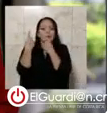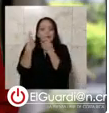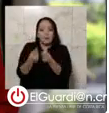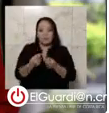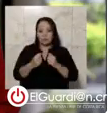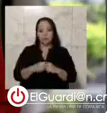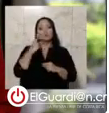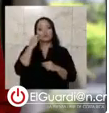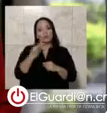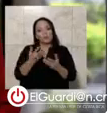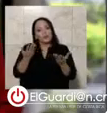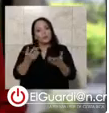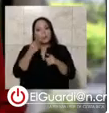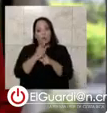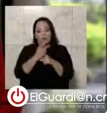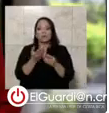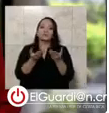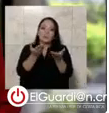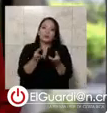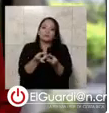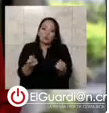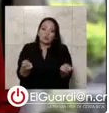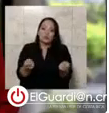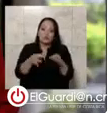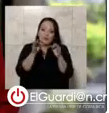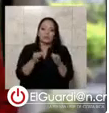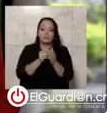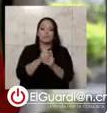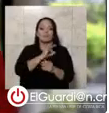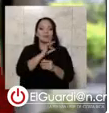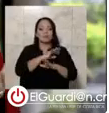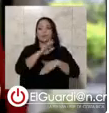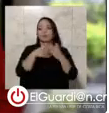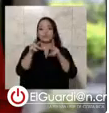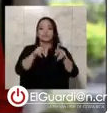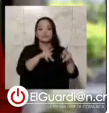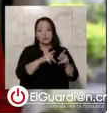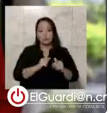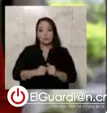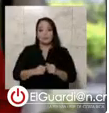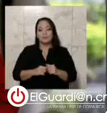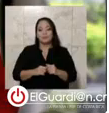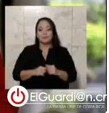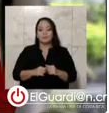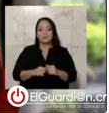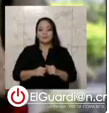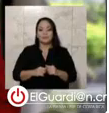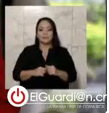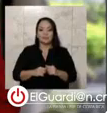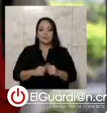y creo que lo correcto es darle una solución definitiva por el bienestar de todas aquellas personas que